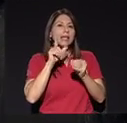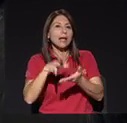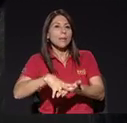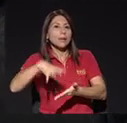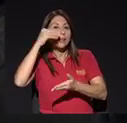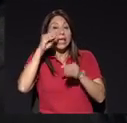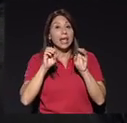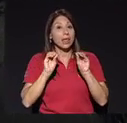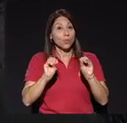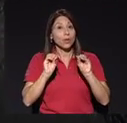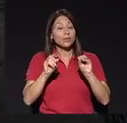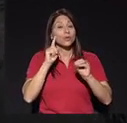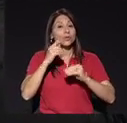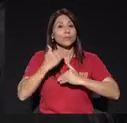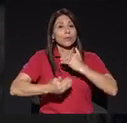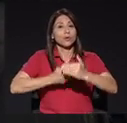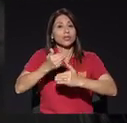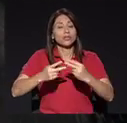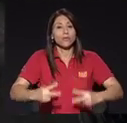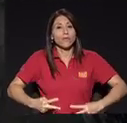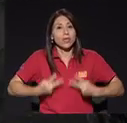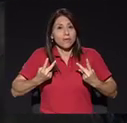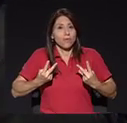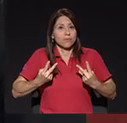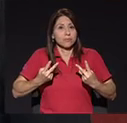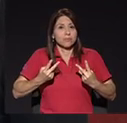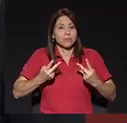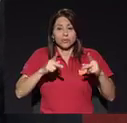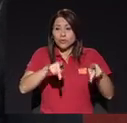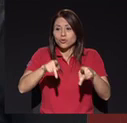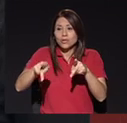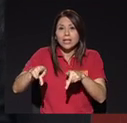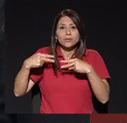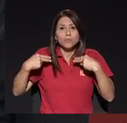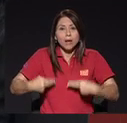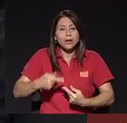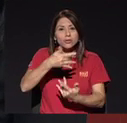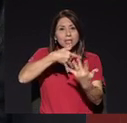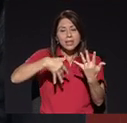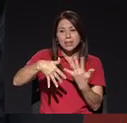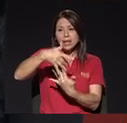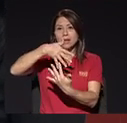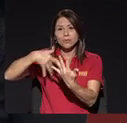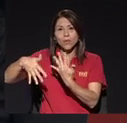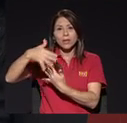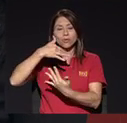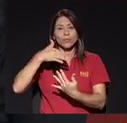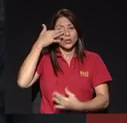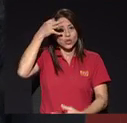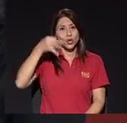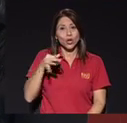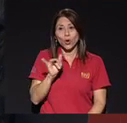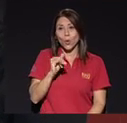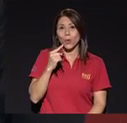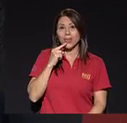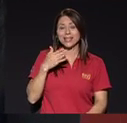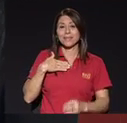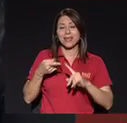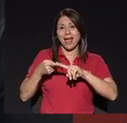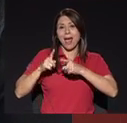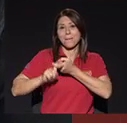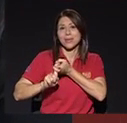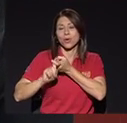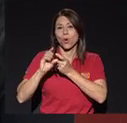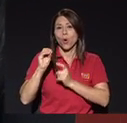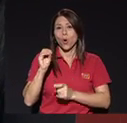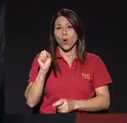proceso vivo y que está mezclado, ¿verdad? Son seres humanos interactuando. Creo que como bien lo dice mi querido